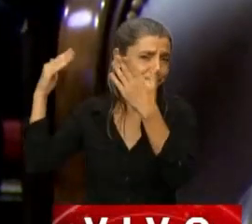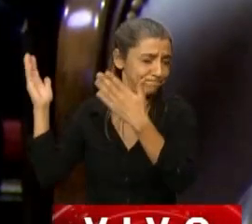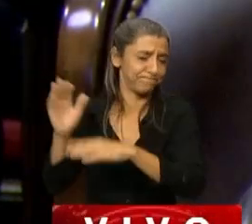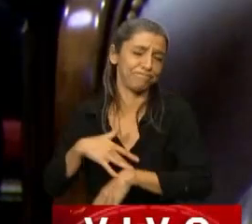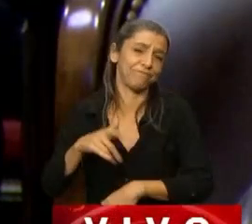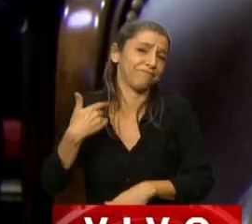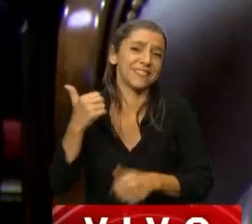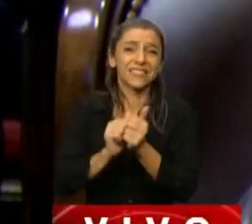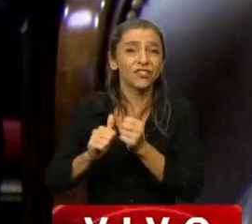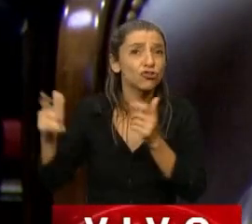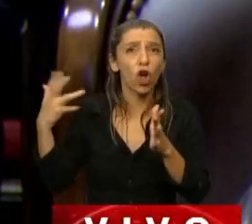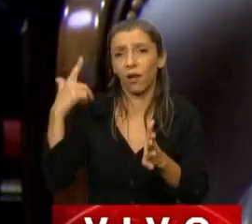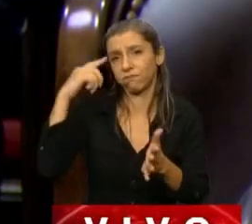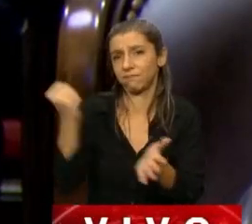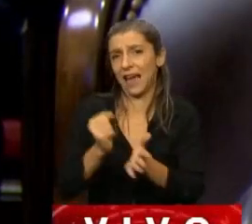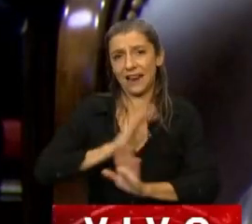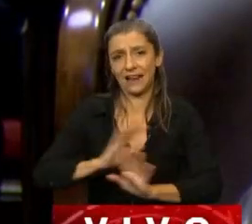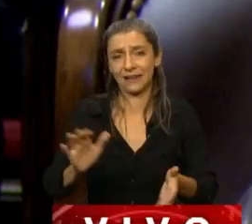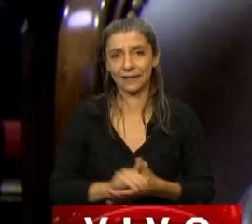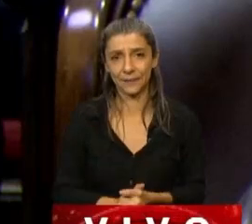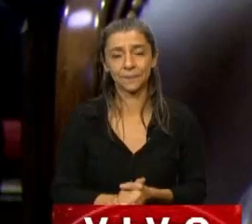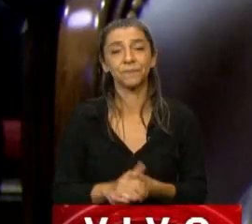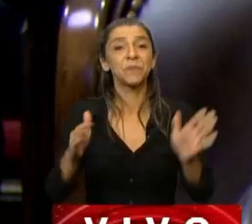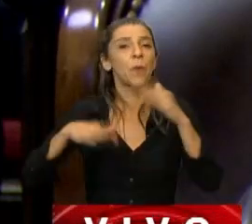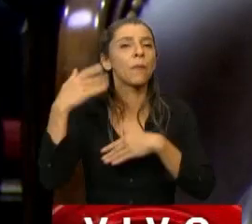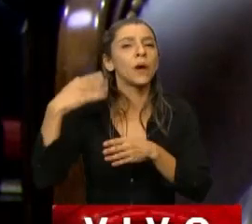Y remarco de endeudamiento externo